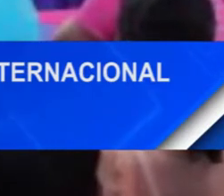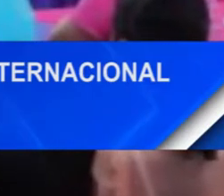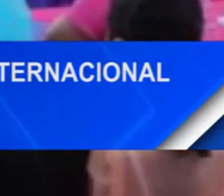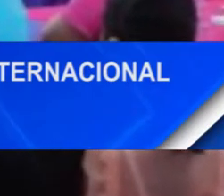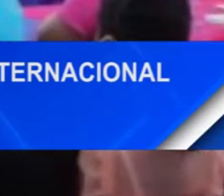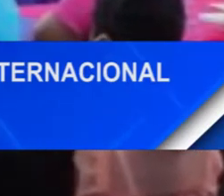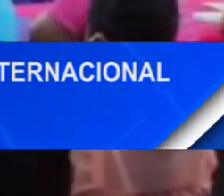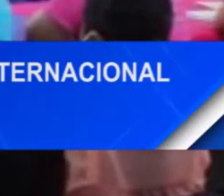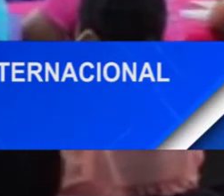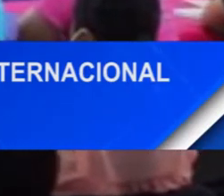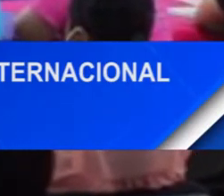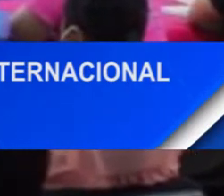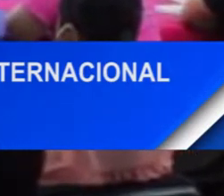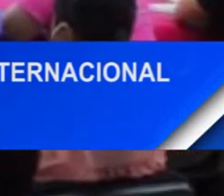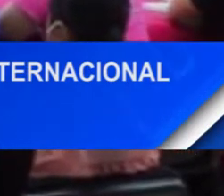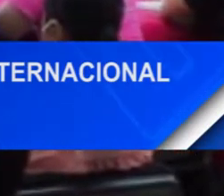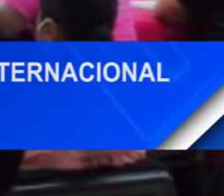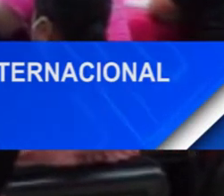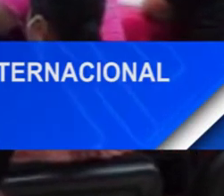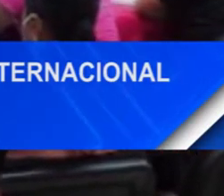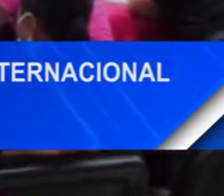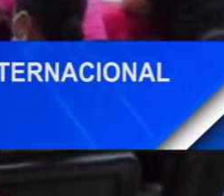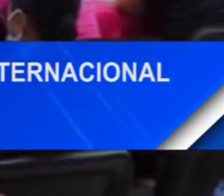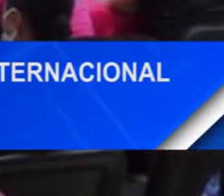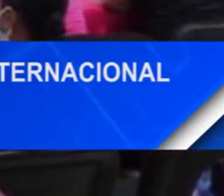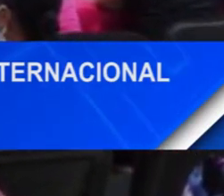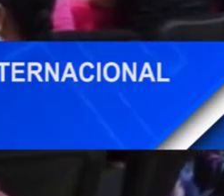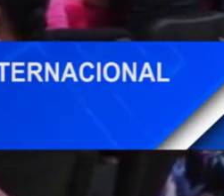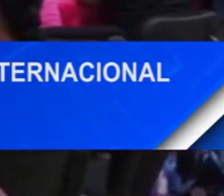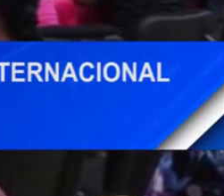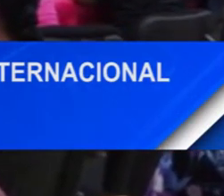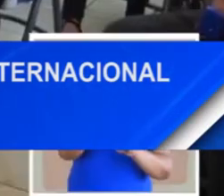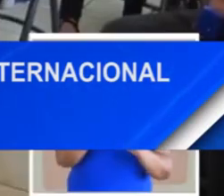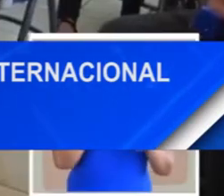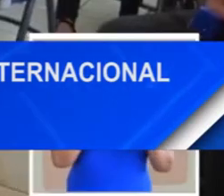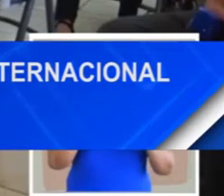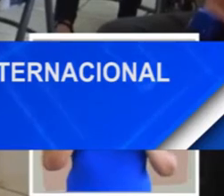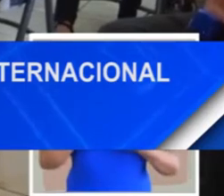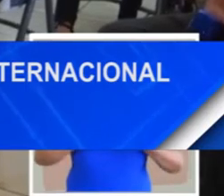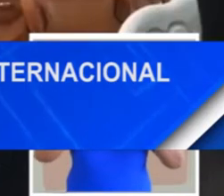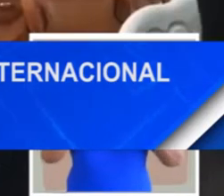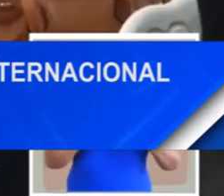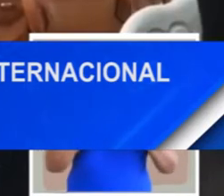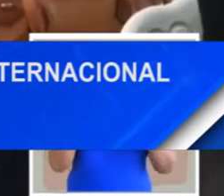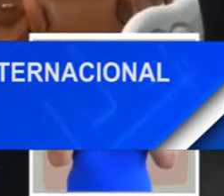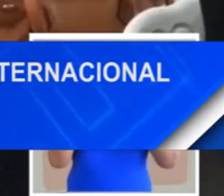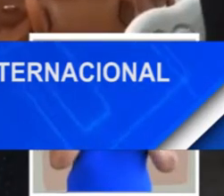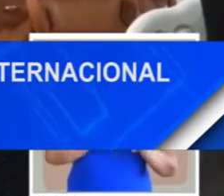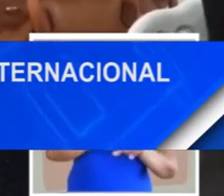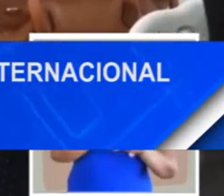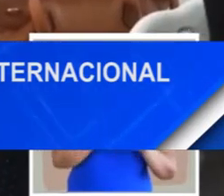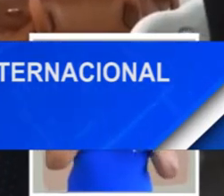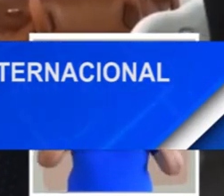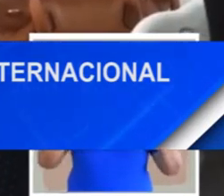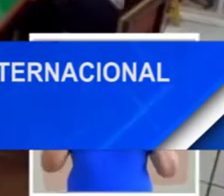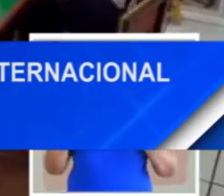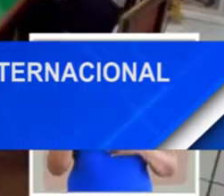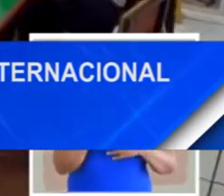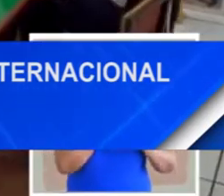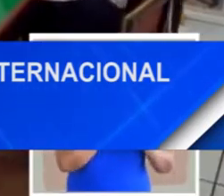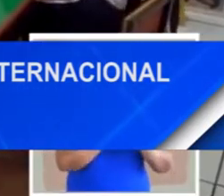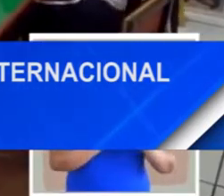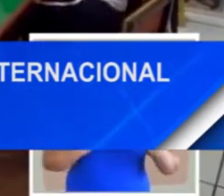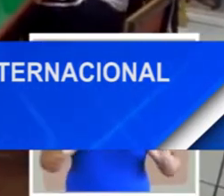educativa, asesores pedagógicos nacionales, departamentales y municipales, docentes de la Universidad Nacional